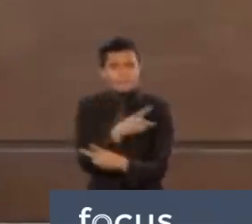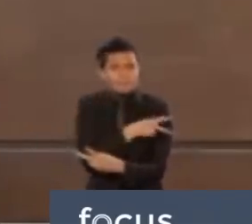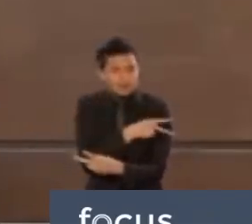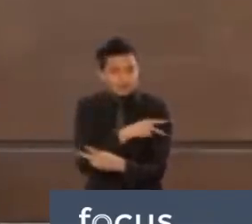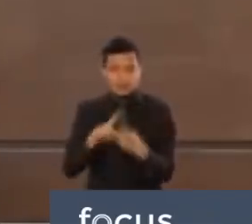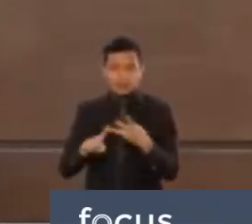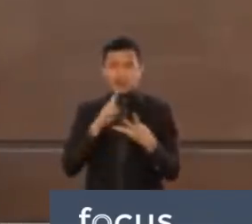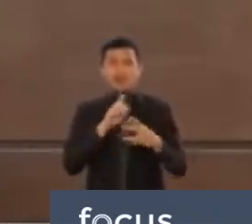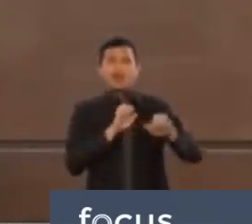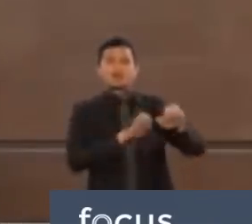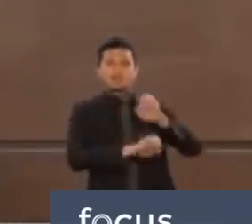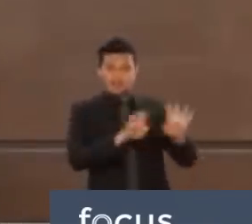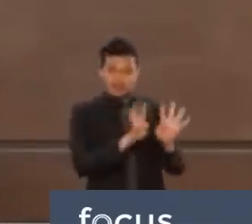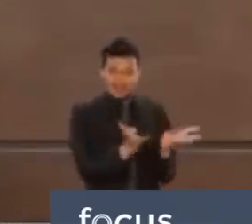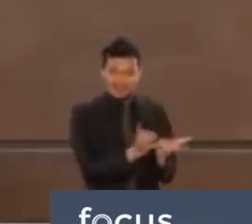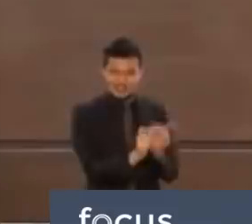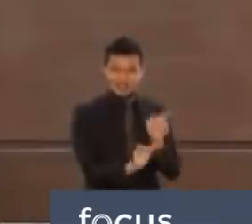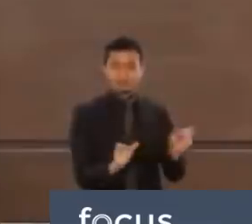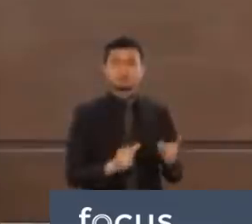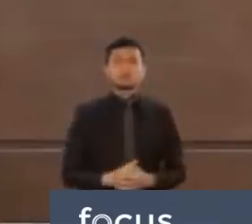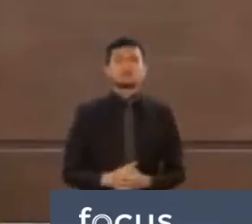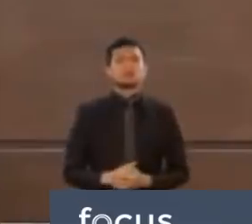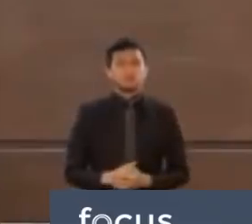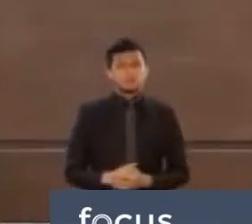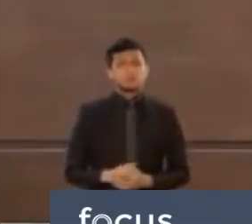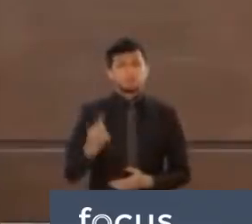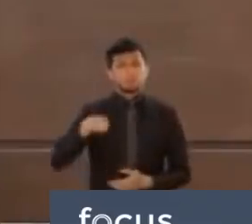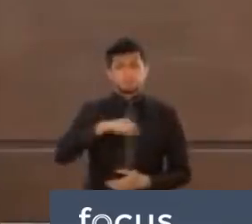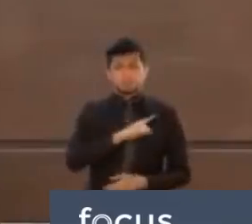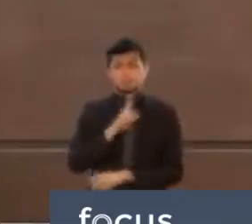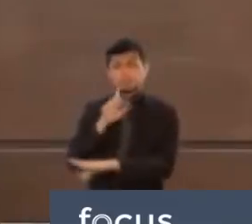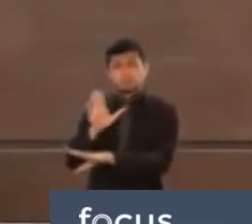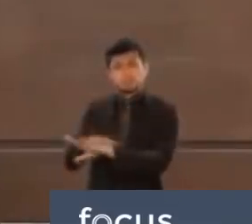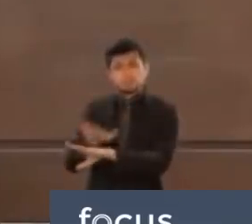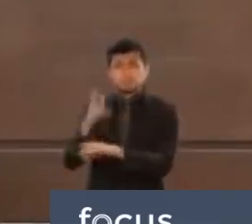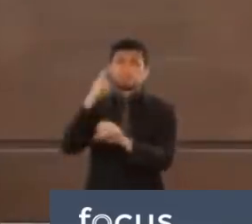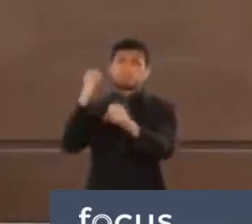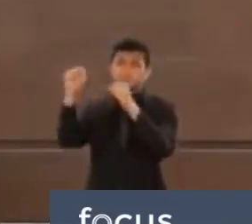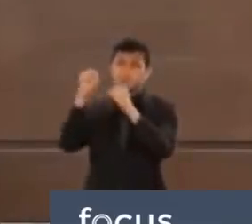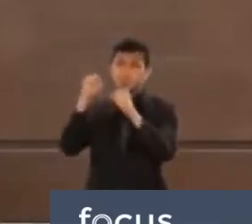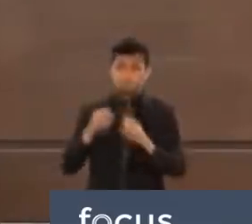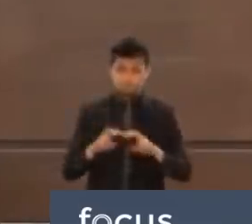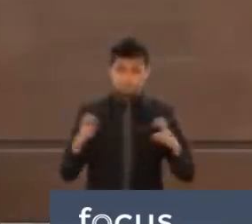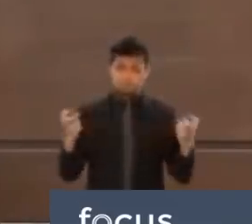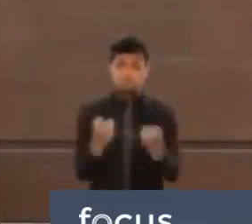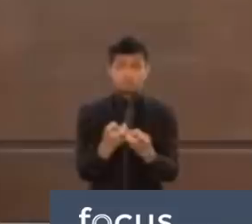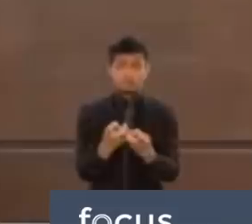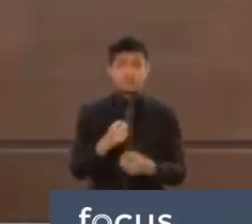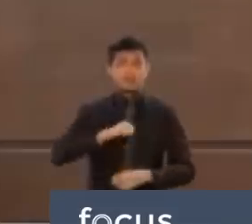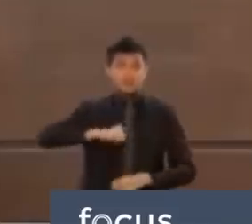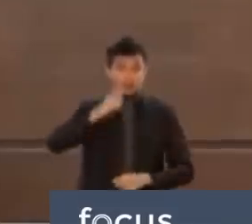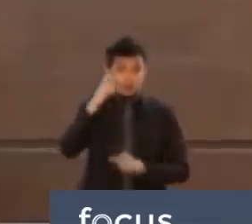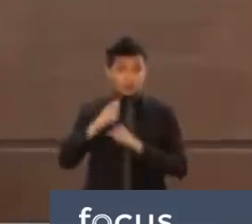la Defensoría, a la Veeduría, que pese a que esta comisión y esta Mesa de Derechos Humanos funciona por lo menos una